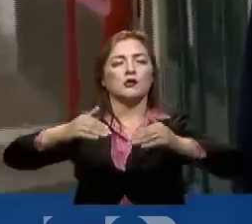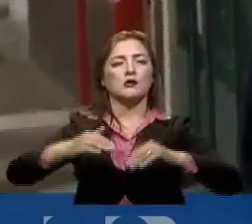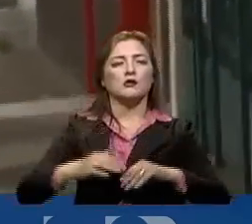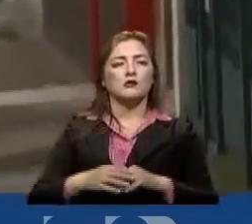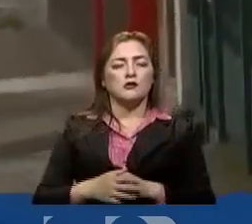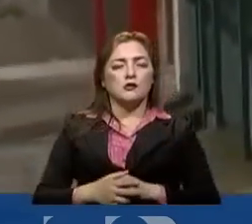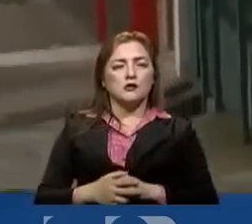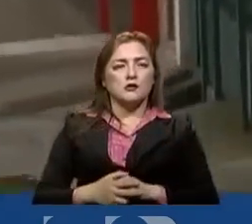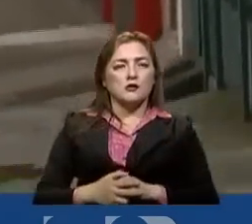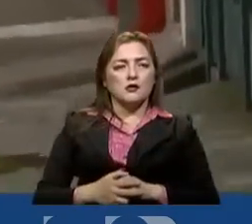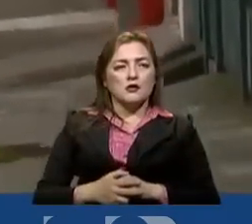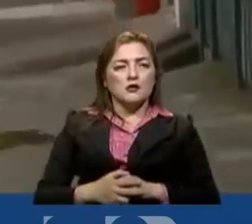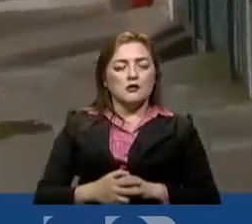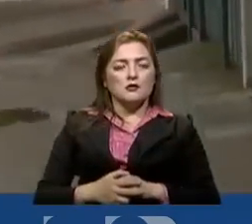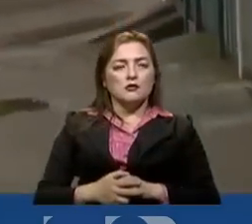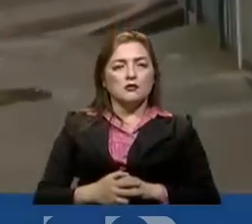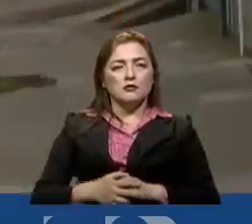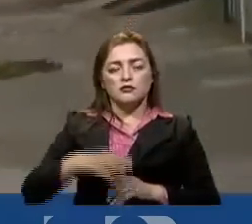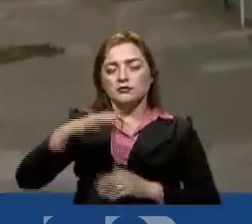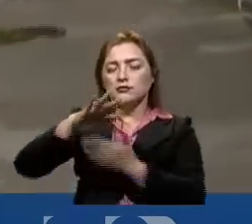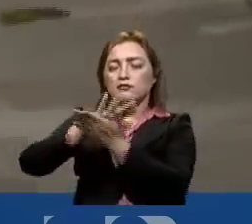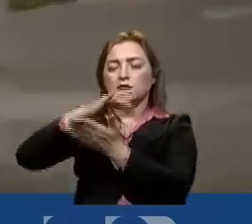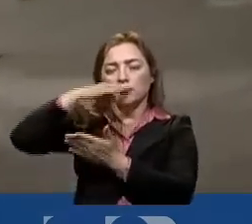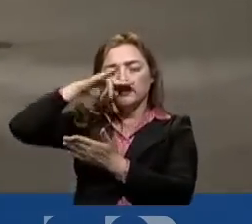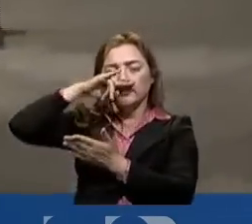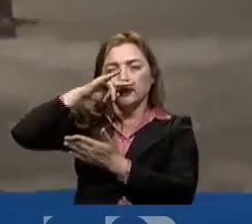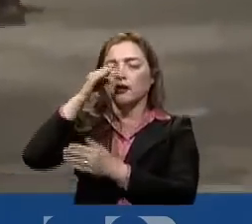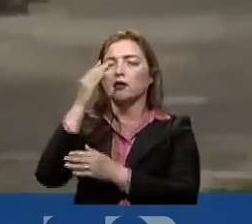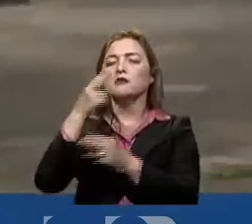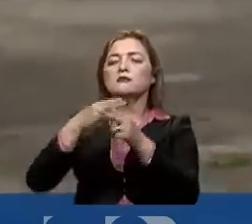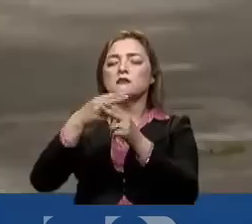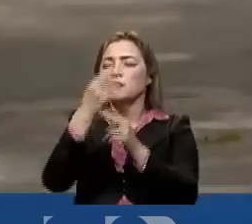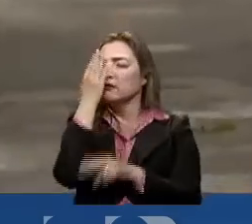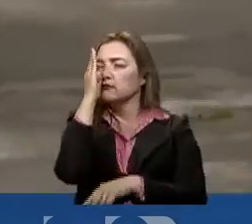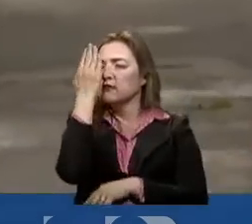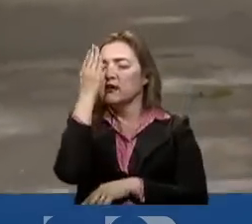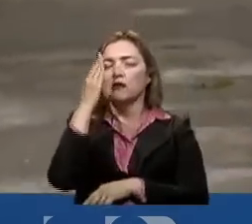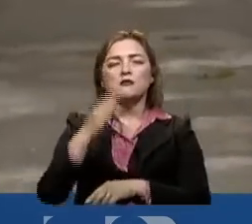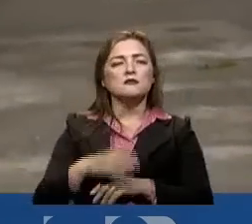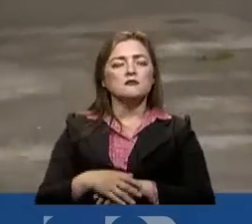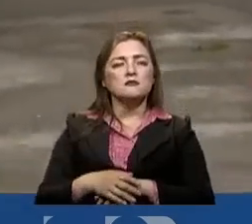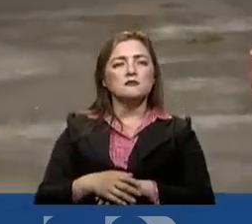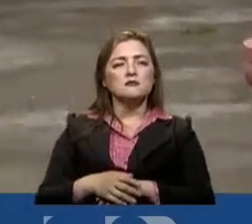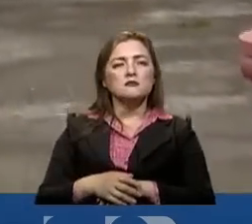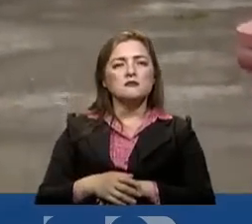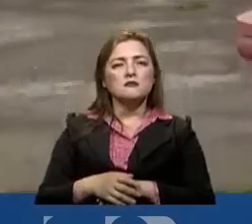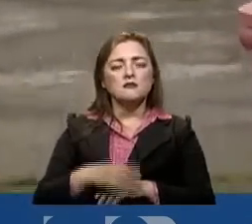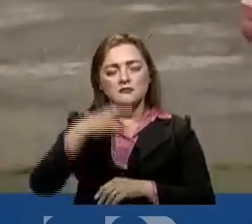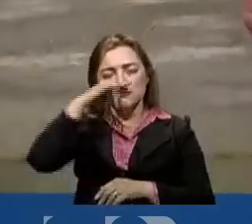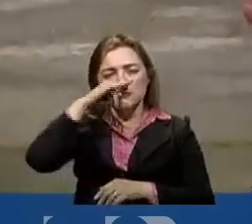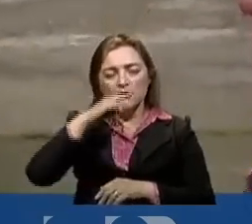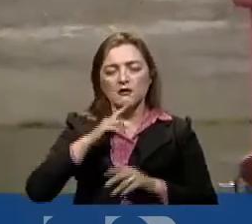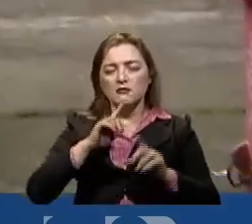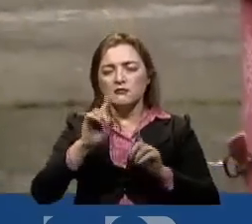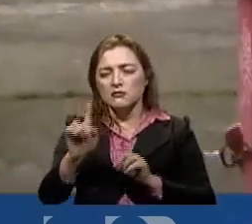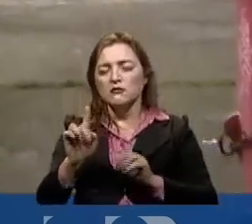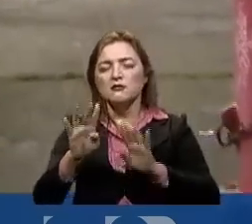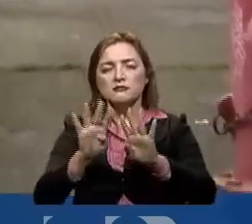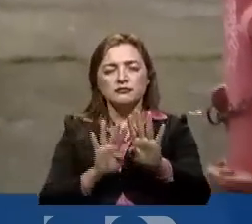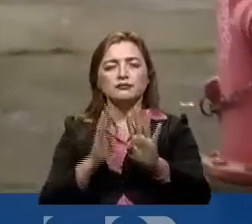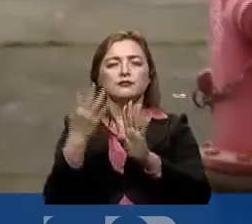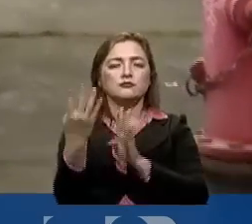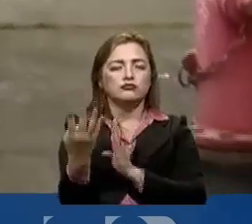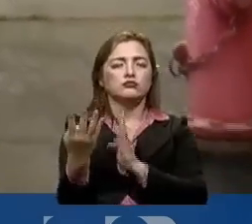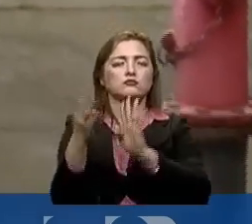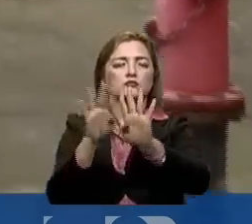aquí el Jardín de Infantes Eugenio Espejo, donde pasan la cantidad de niños con sus